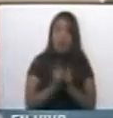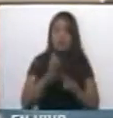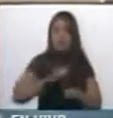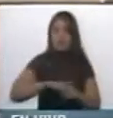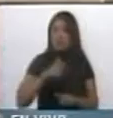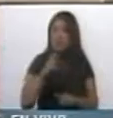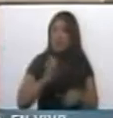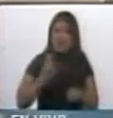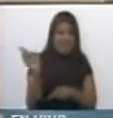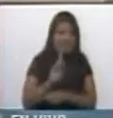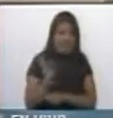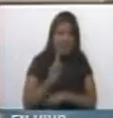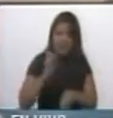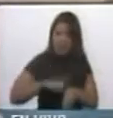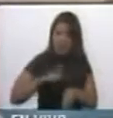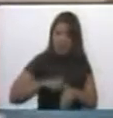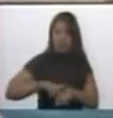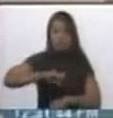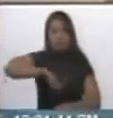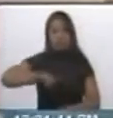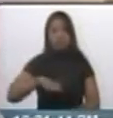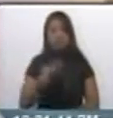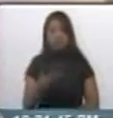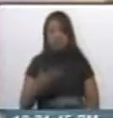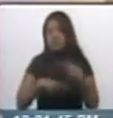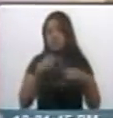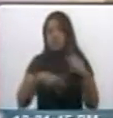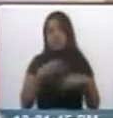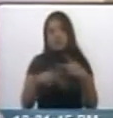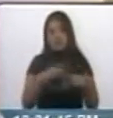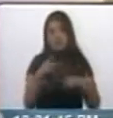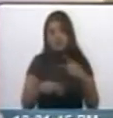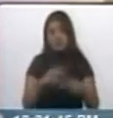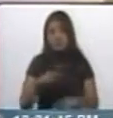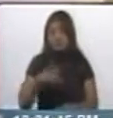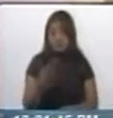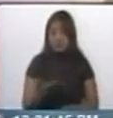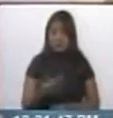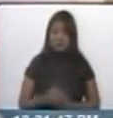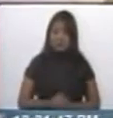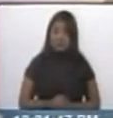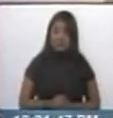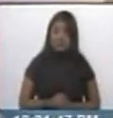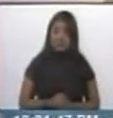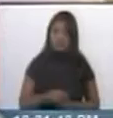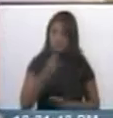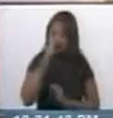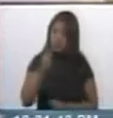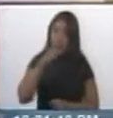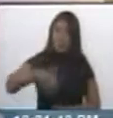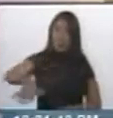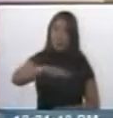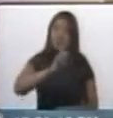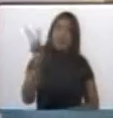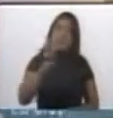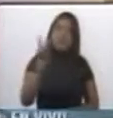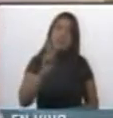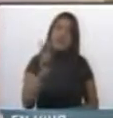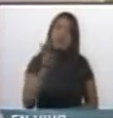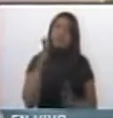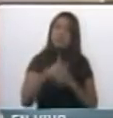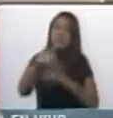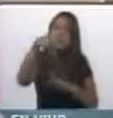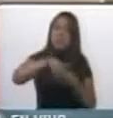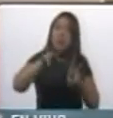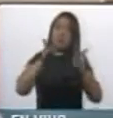bien rápido nosotros establezcamos el procedimiento para nombrar el pueblo de Venezuela mediante el sufragio el